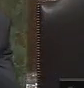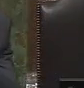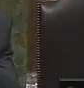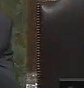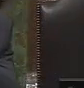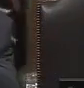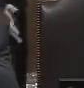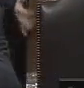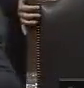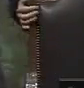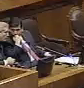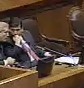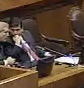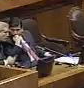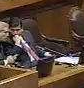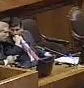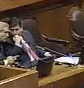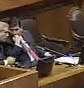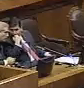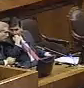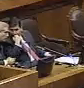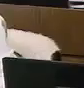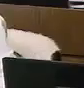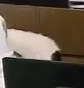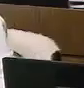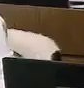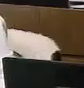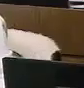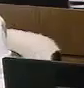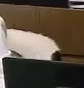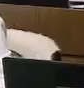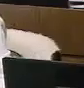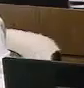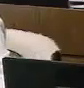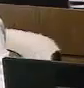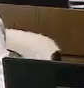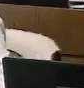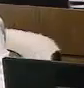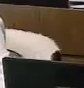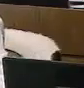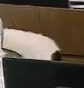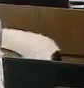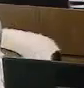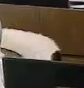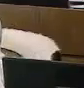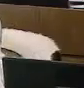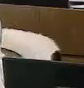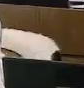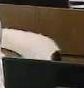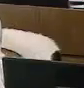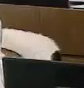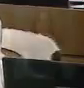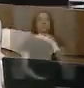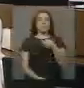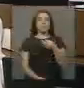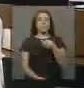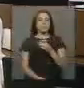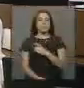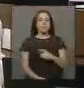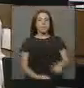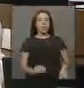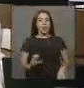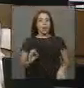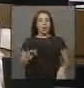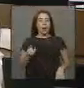adelante, por favor. Gracias, presidente. Bueno, claramente quedo bastante preocupada con los comentarios del diputado Cornejo,